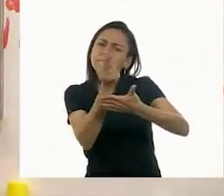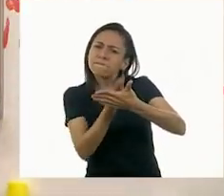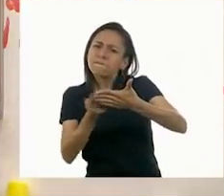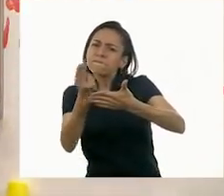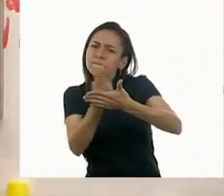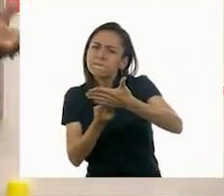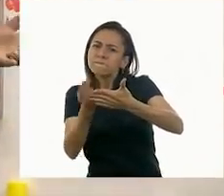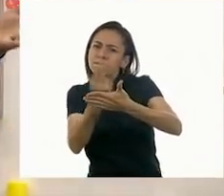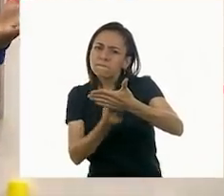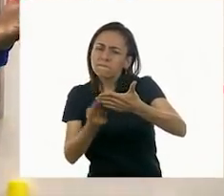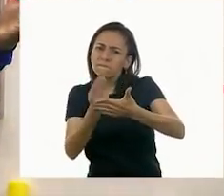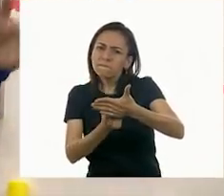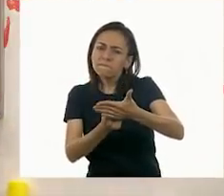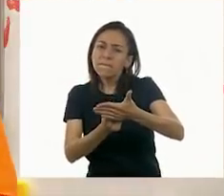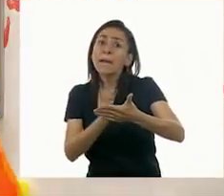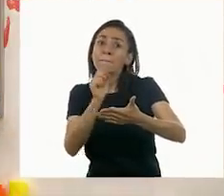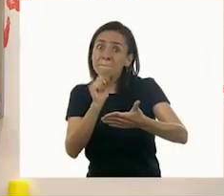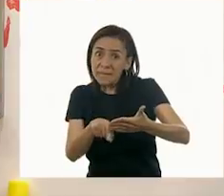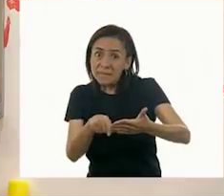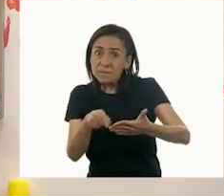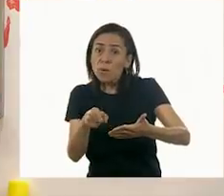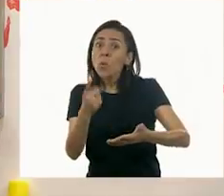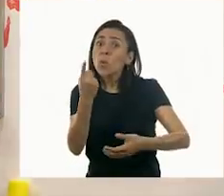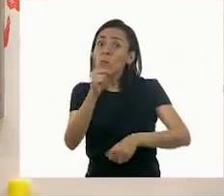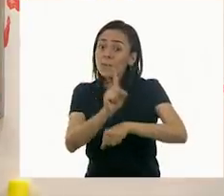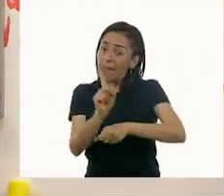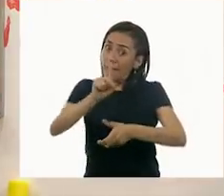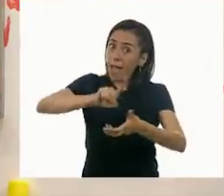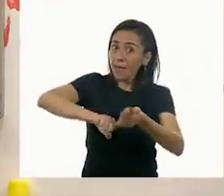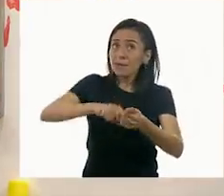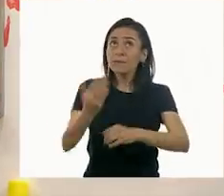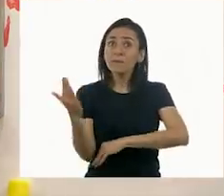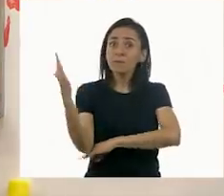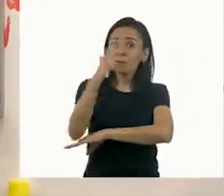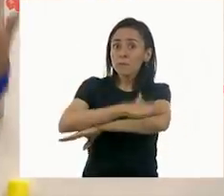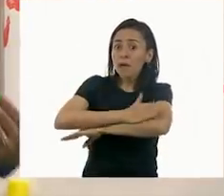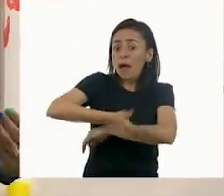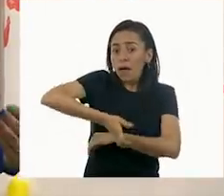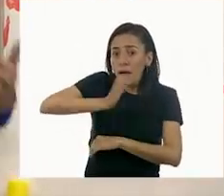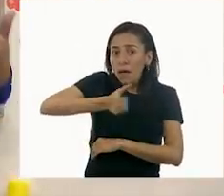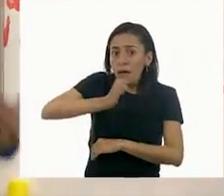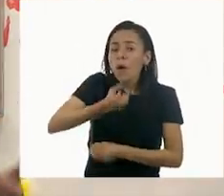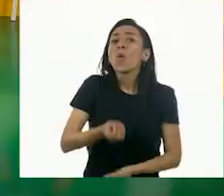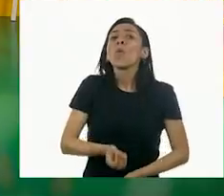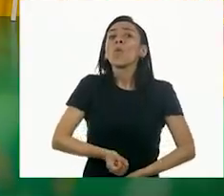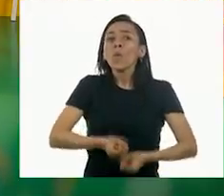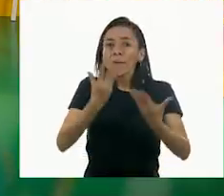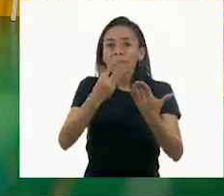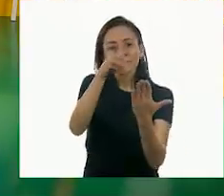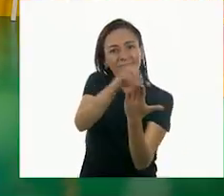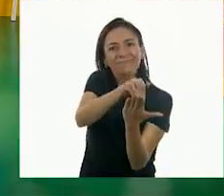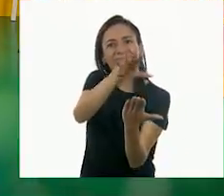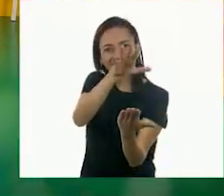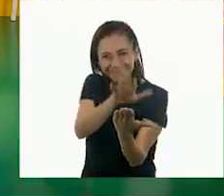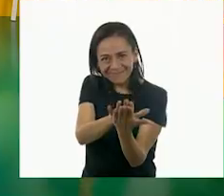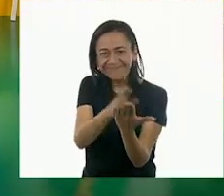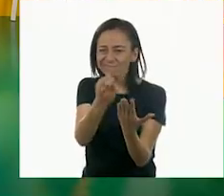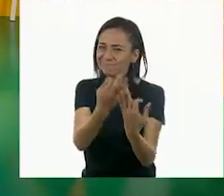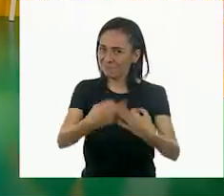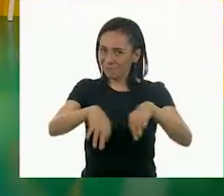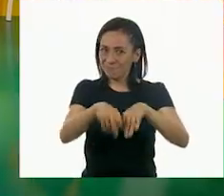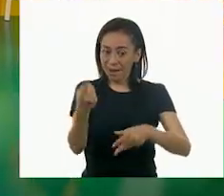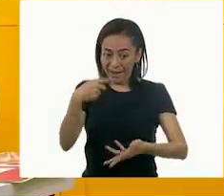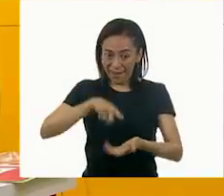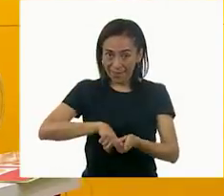tomaste en el día. Eso va a ser esencial para que tu cuerpo esté bien hidratado.